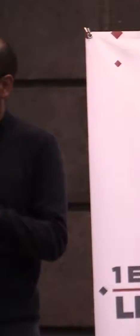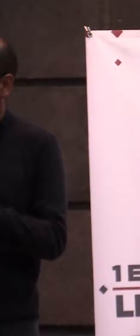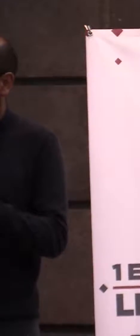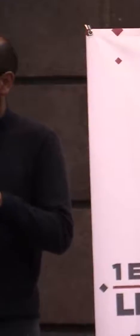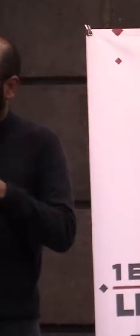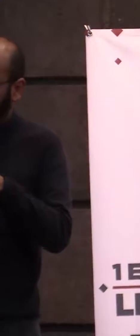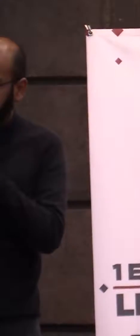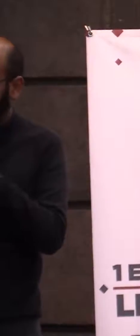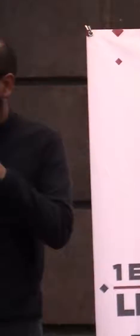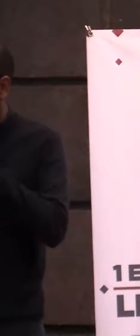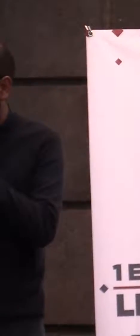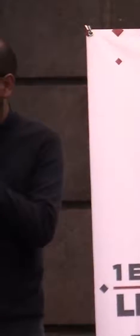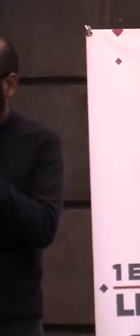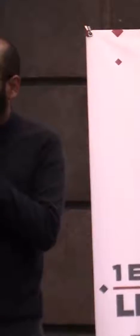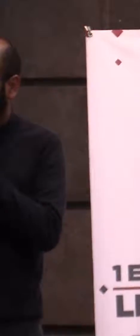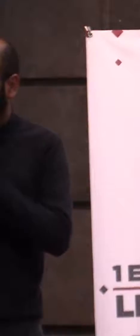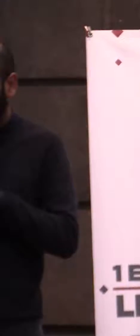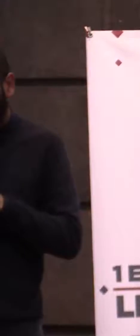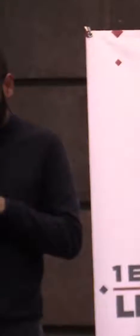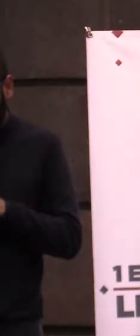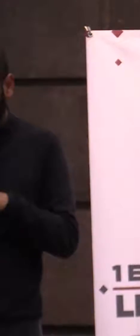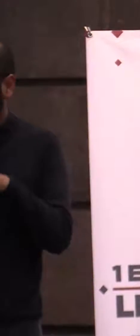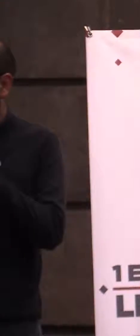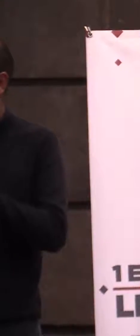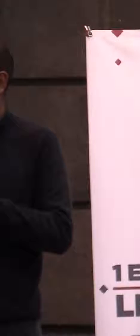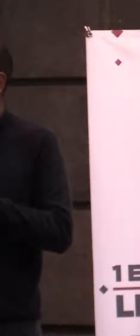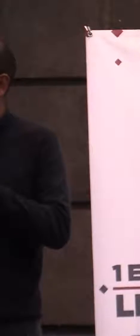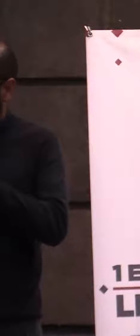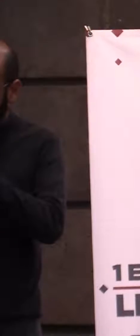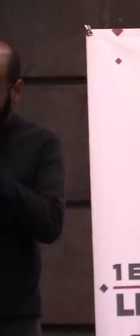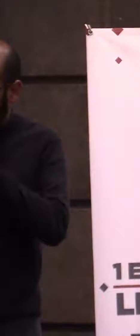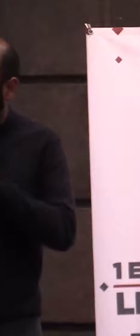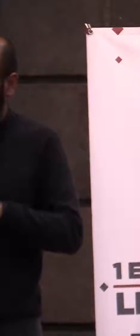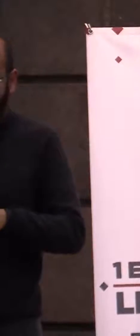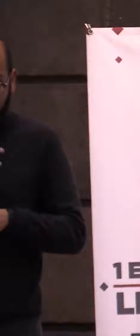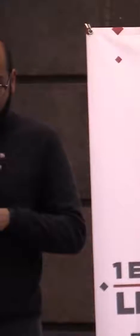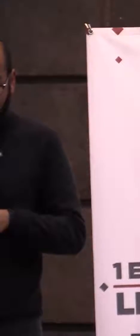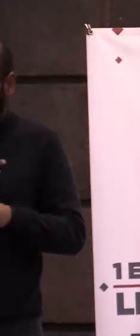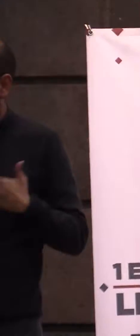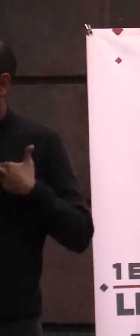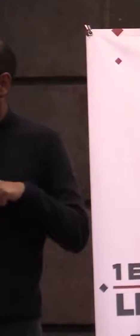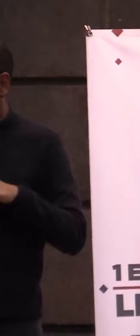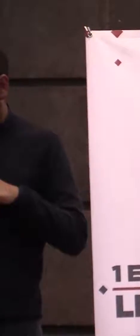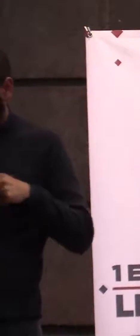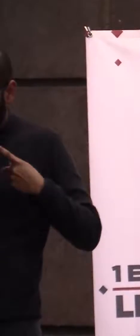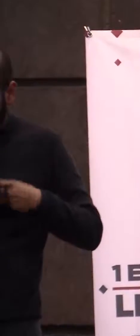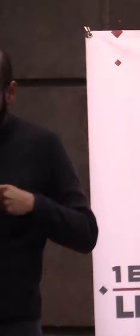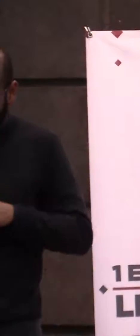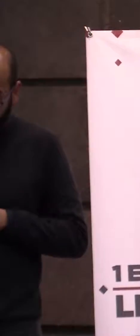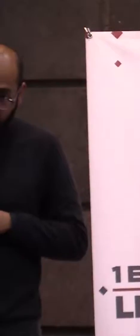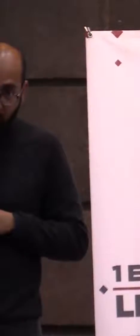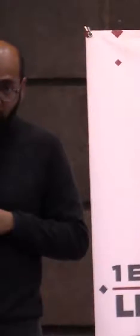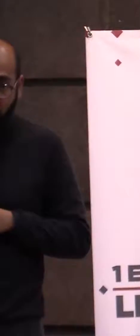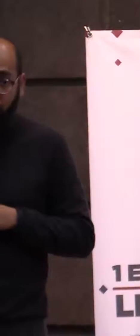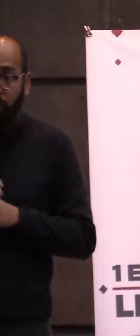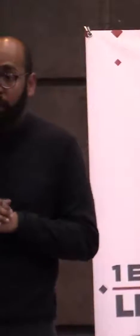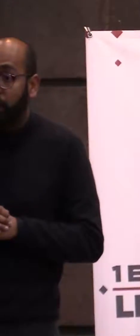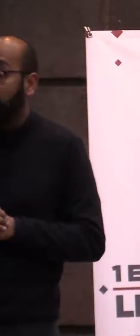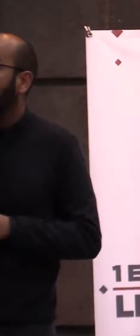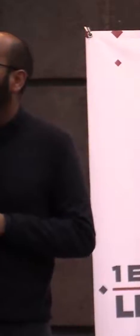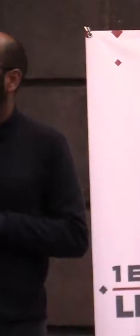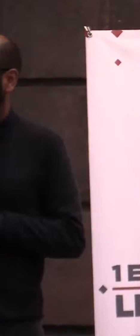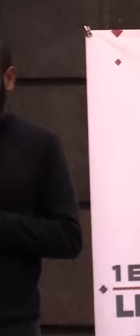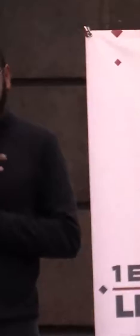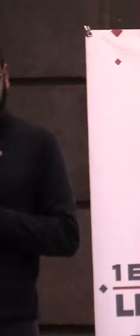que aquejan a la sociedad por su gravedad y el peligro que representan para la población, por lo que teníamos